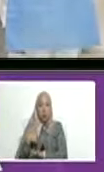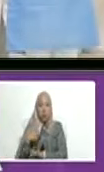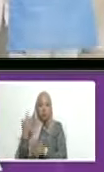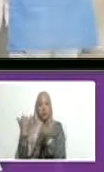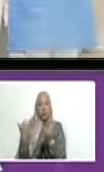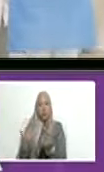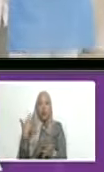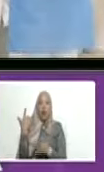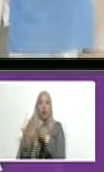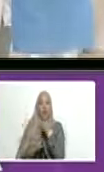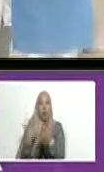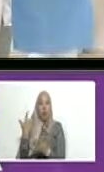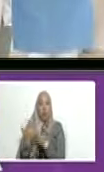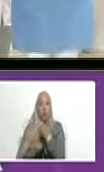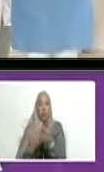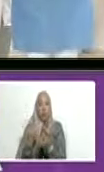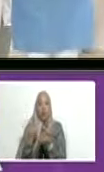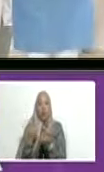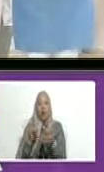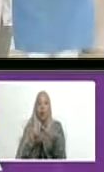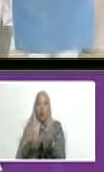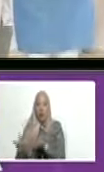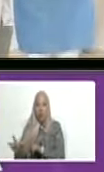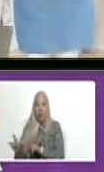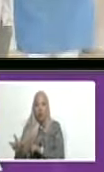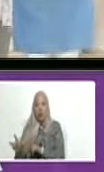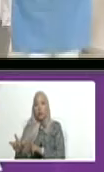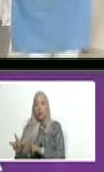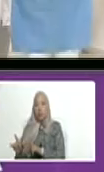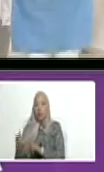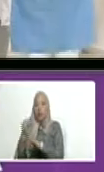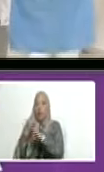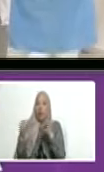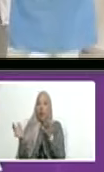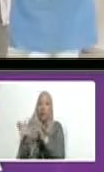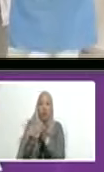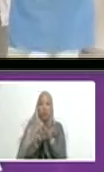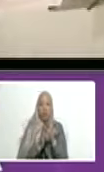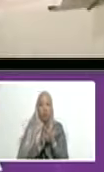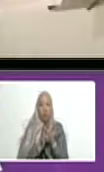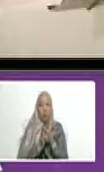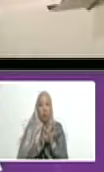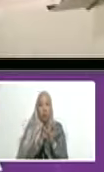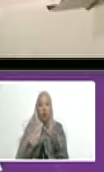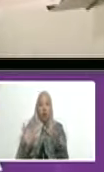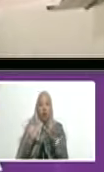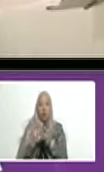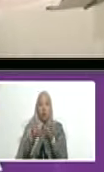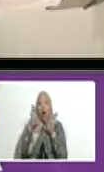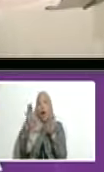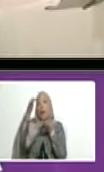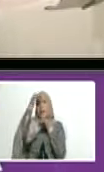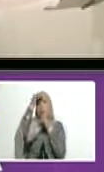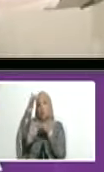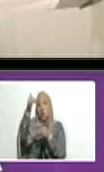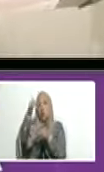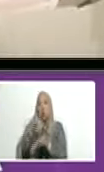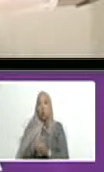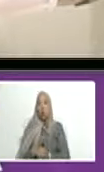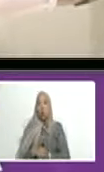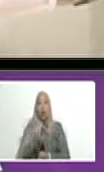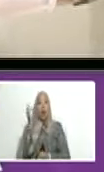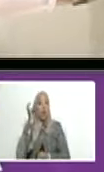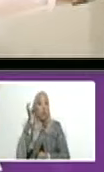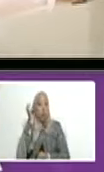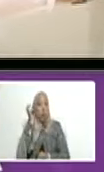Estamos activando ya para final de abril las unidades de atención a la